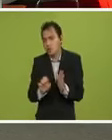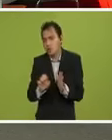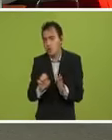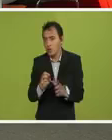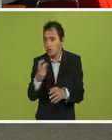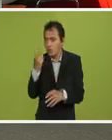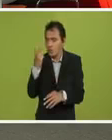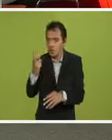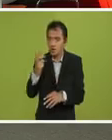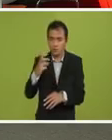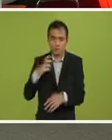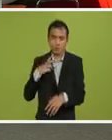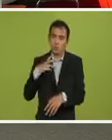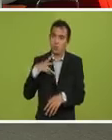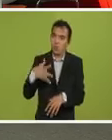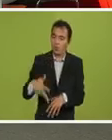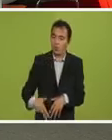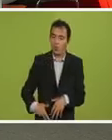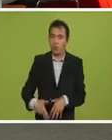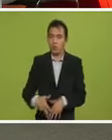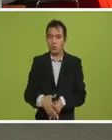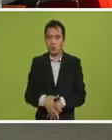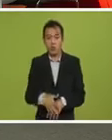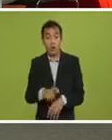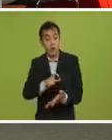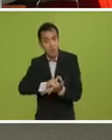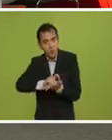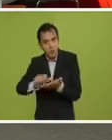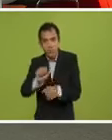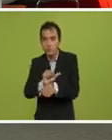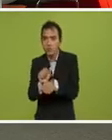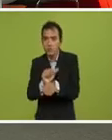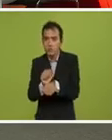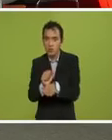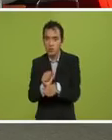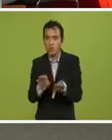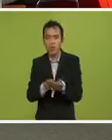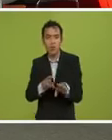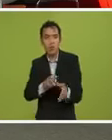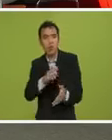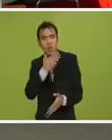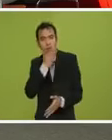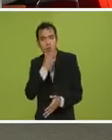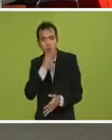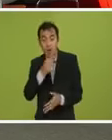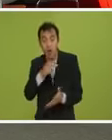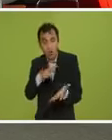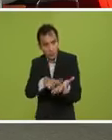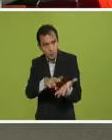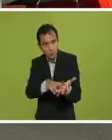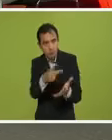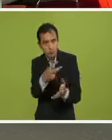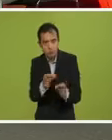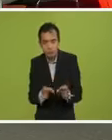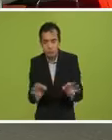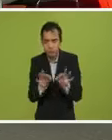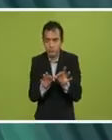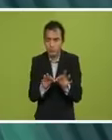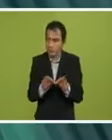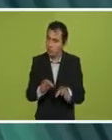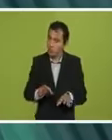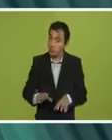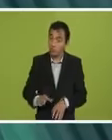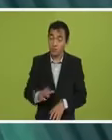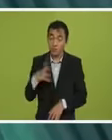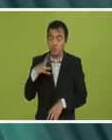eso ya es ya te da un valor. Te acabas de comprar un coche del año, sí. Como hombre ya te da valor. Sí. Como mujer, desgraciadamente, lo que te da más valor es